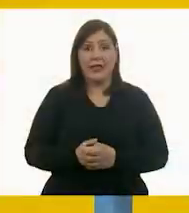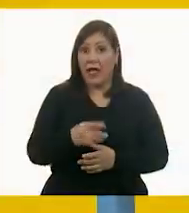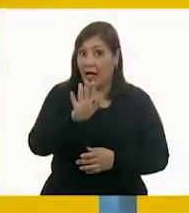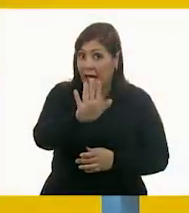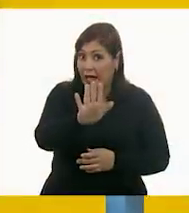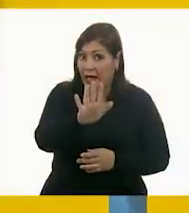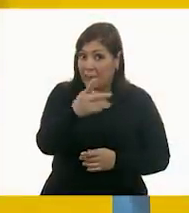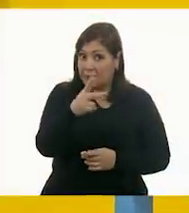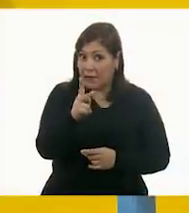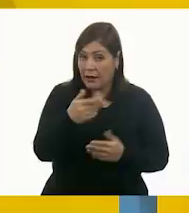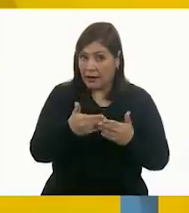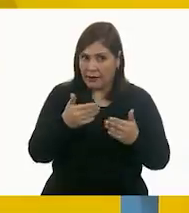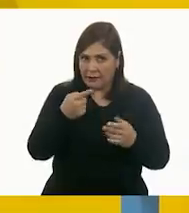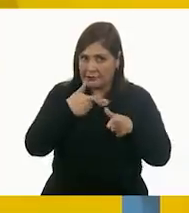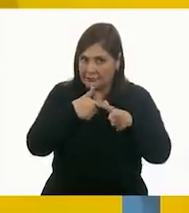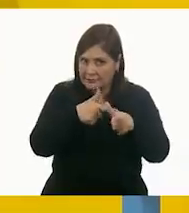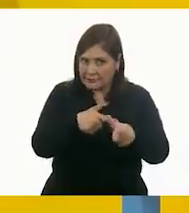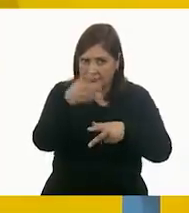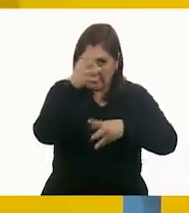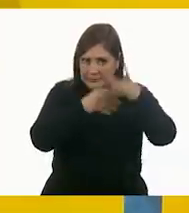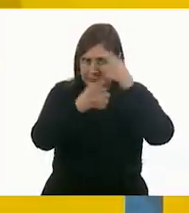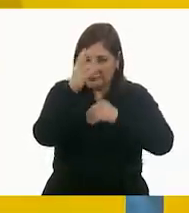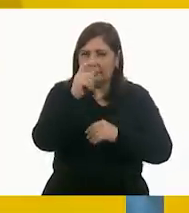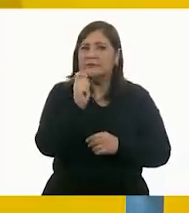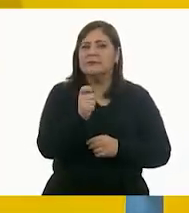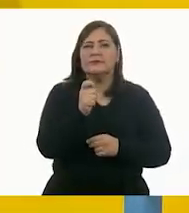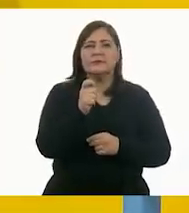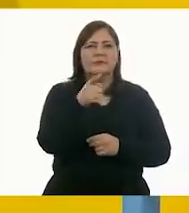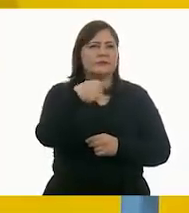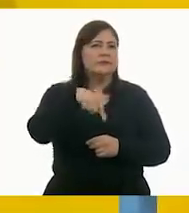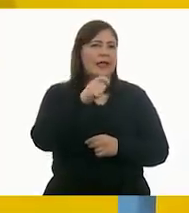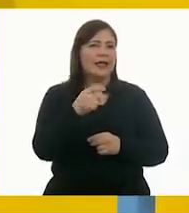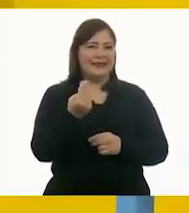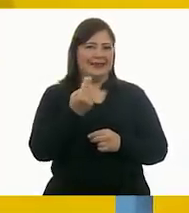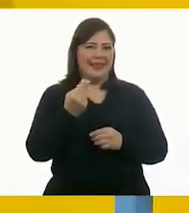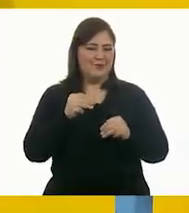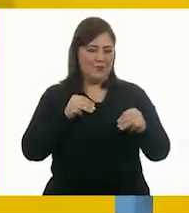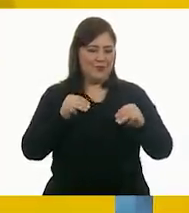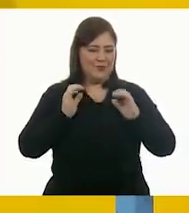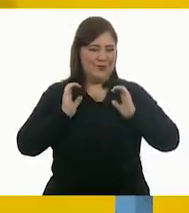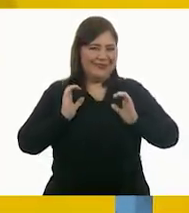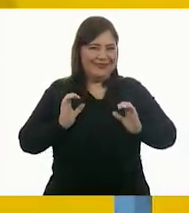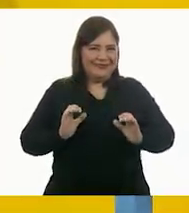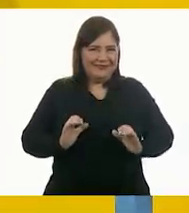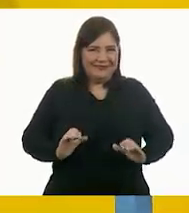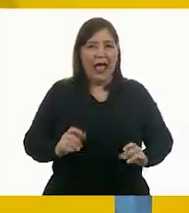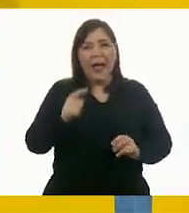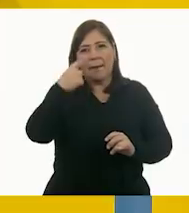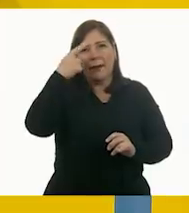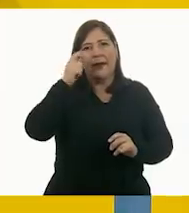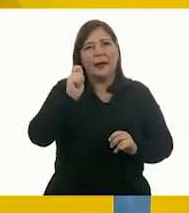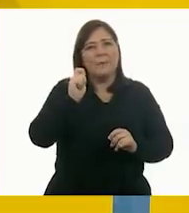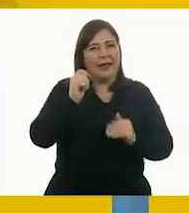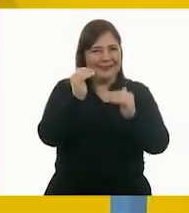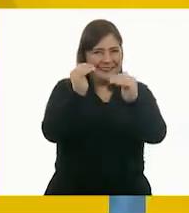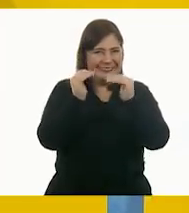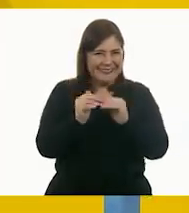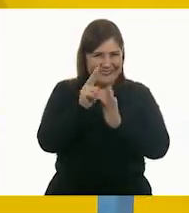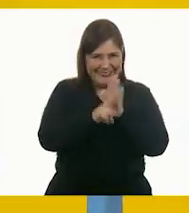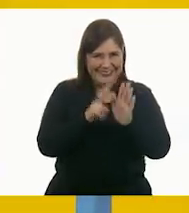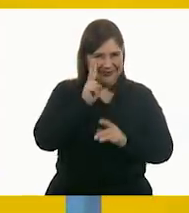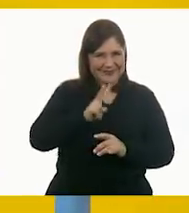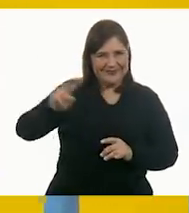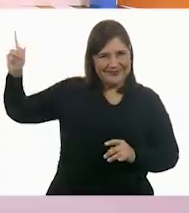Pero antes de continuar con el aprendizaje, vayamos a mover un poco nuestro cuerpo con el siguiente